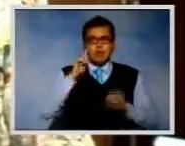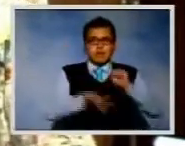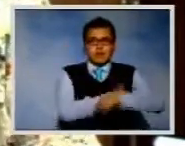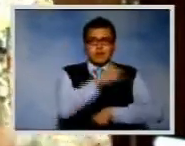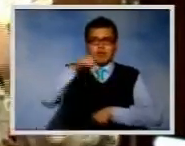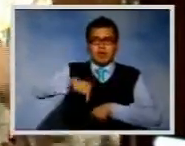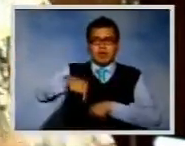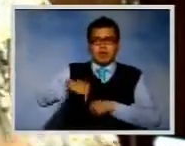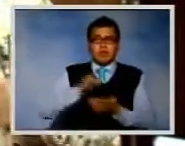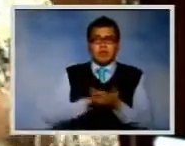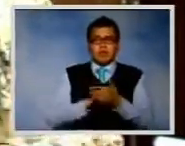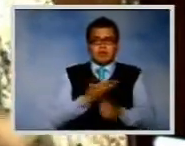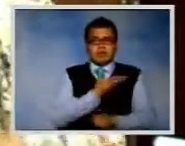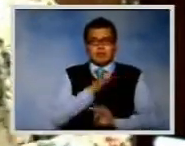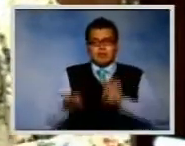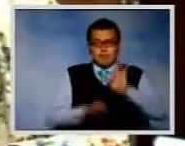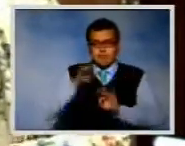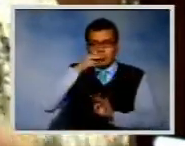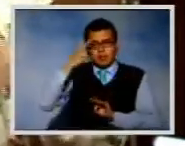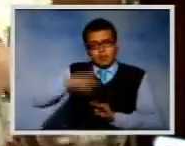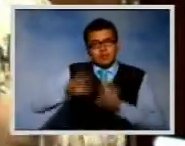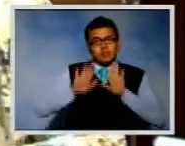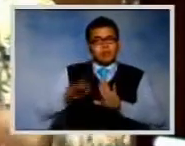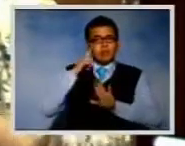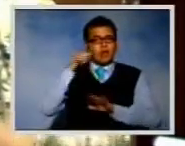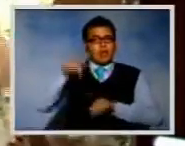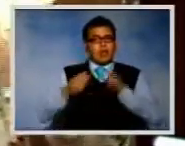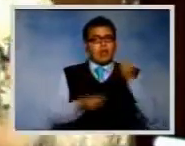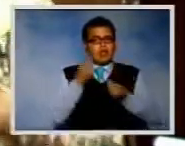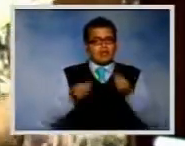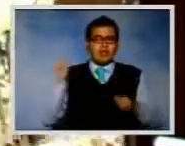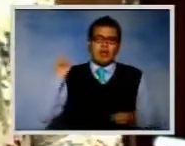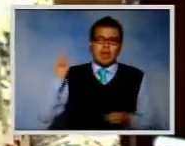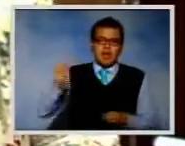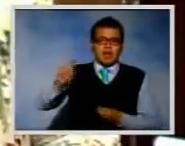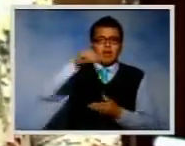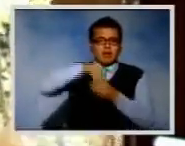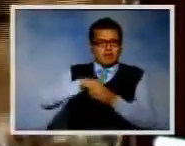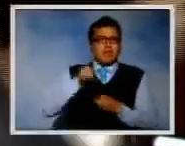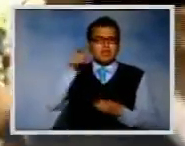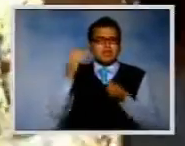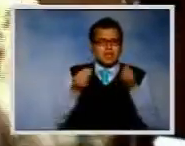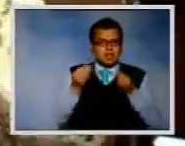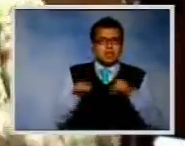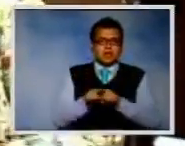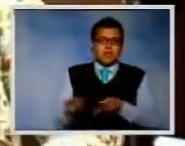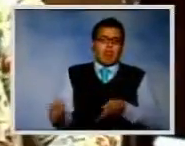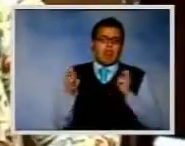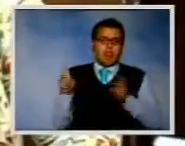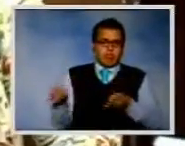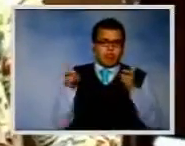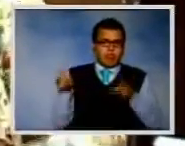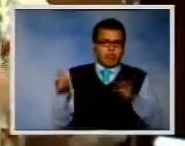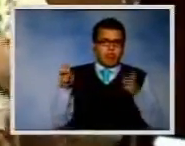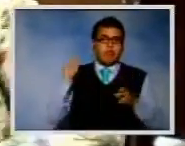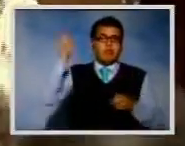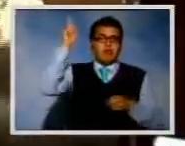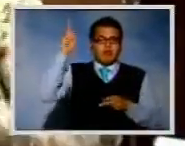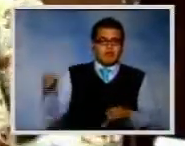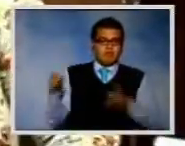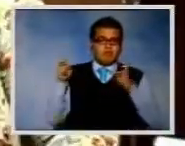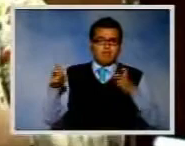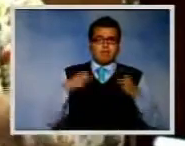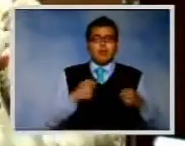aquí a las madres comunitarias lo que han hecho durante muchos años es utilizarlas políticamente,